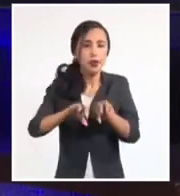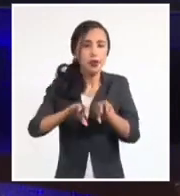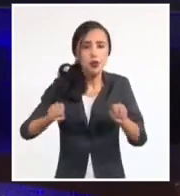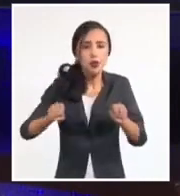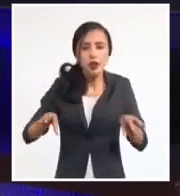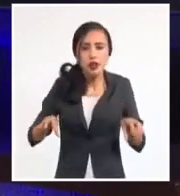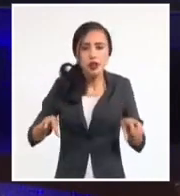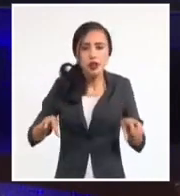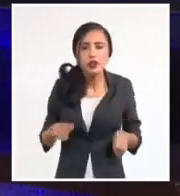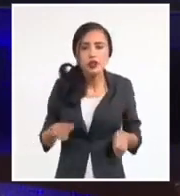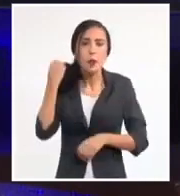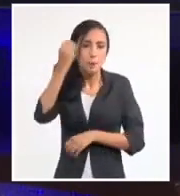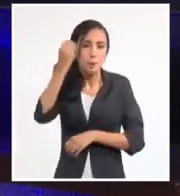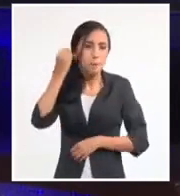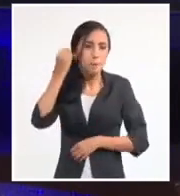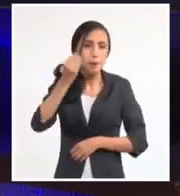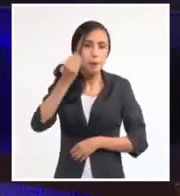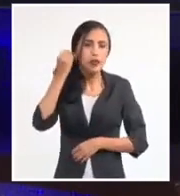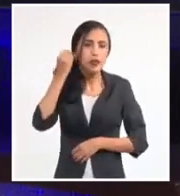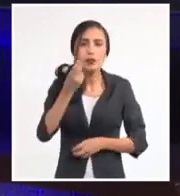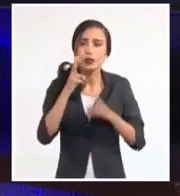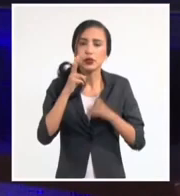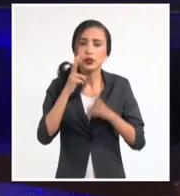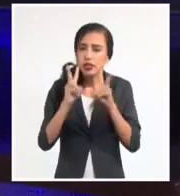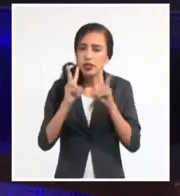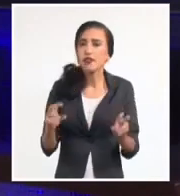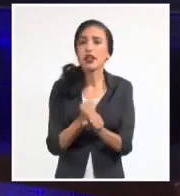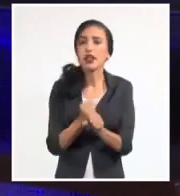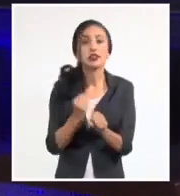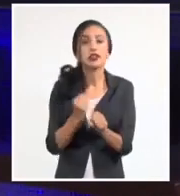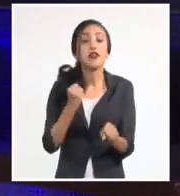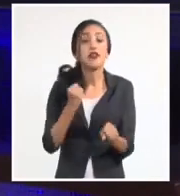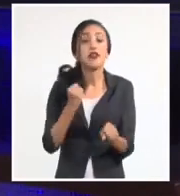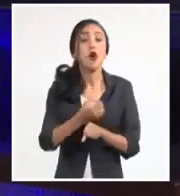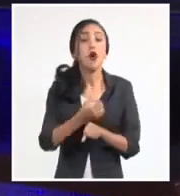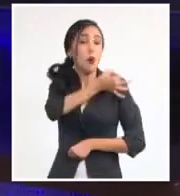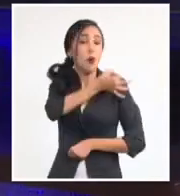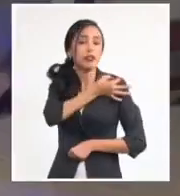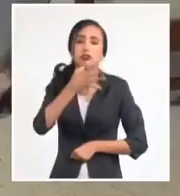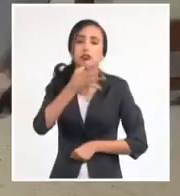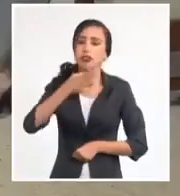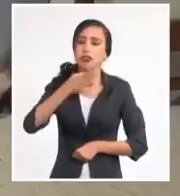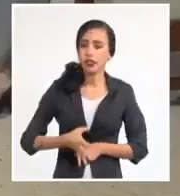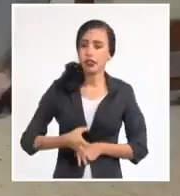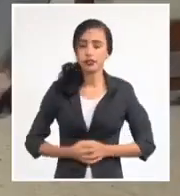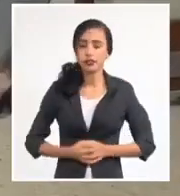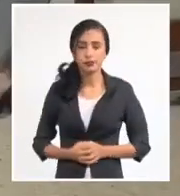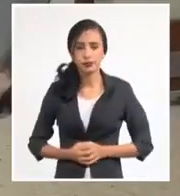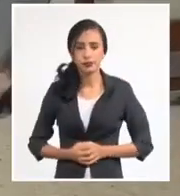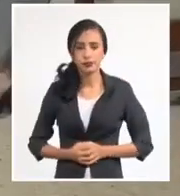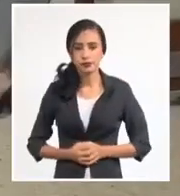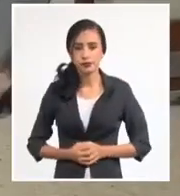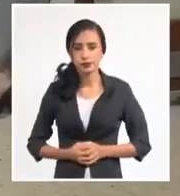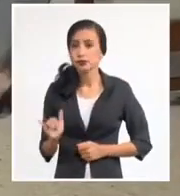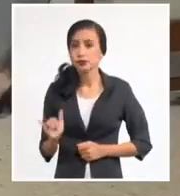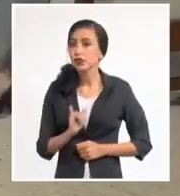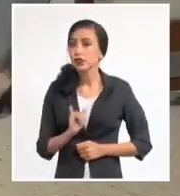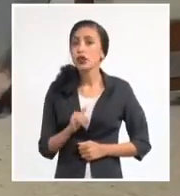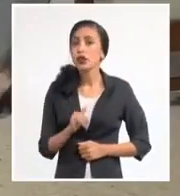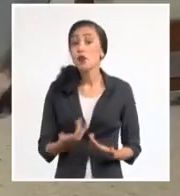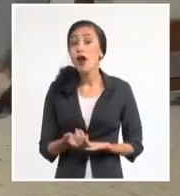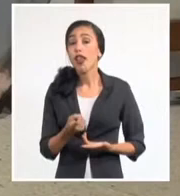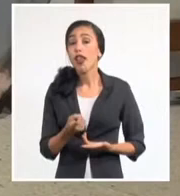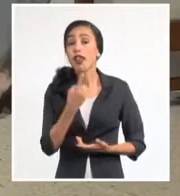del pensamiento, de la vida y de la obra del comandante en jefe Fidel Castro Ruz, por supuesto con quien tuvo